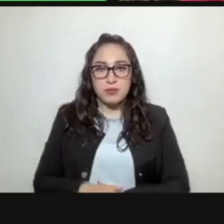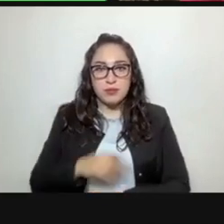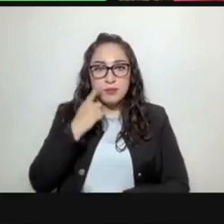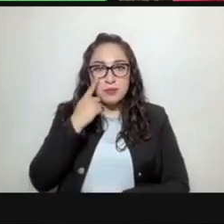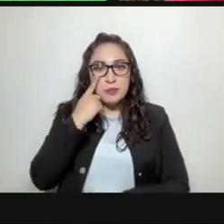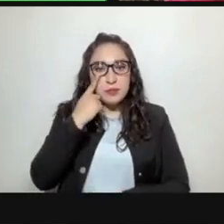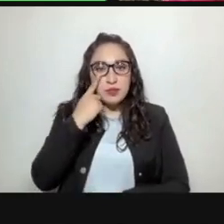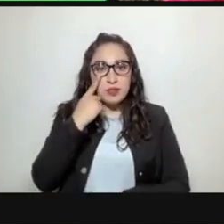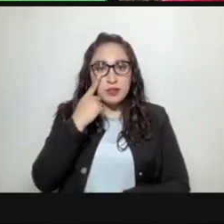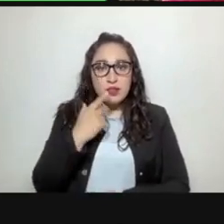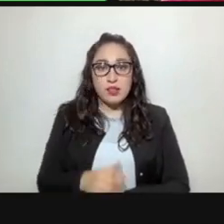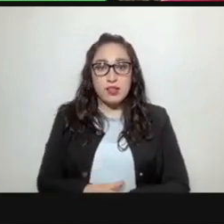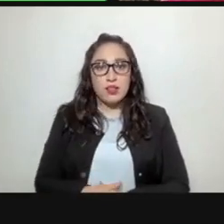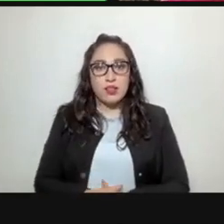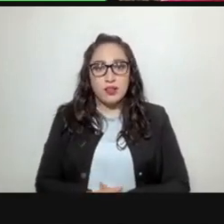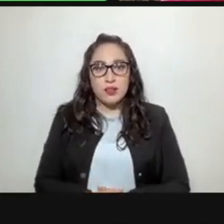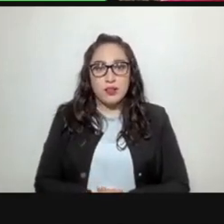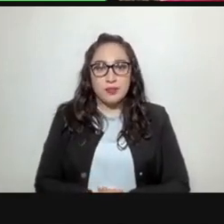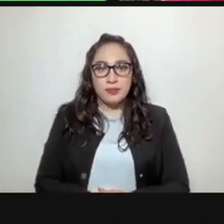Muy bien.